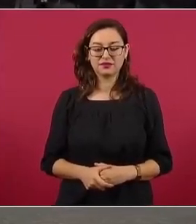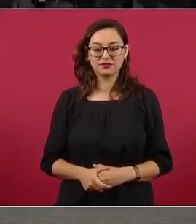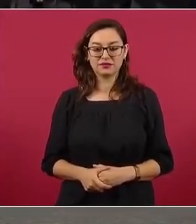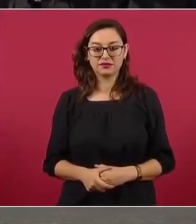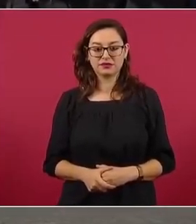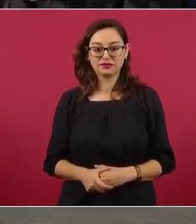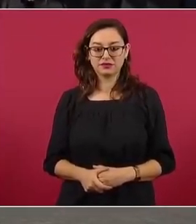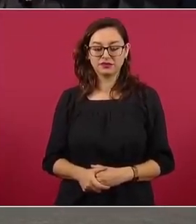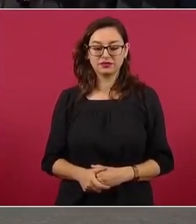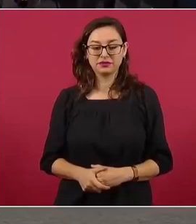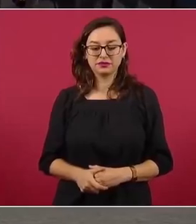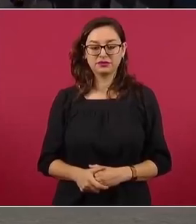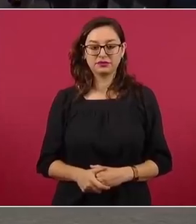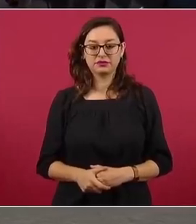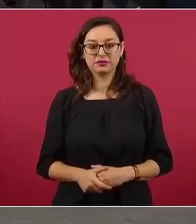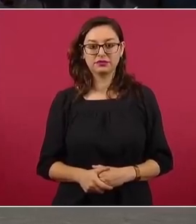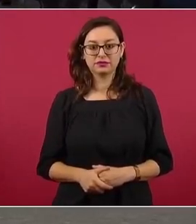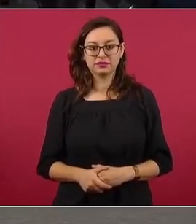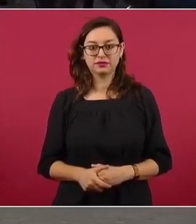No, funcionarios de muchos.